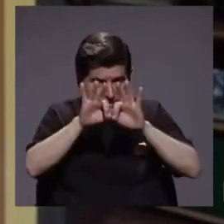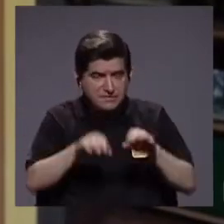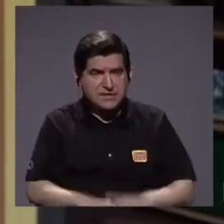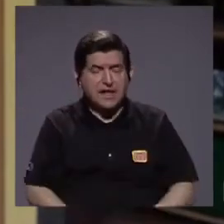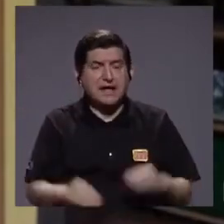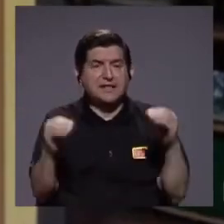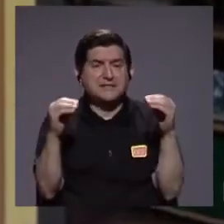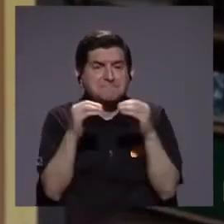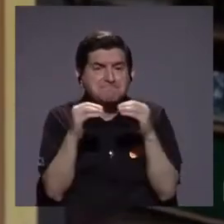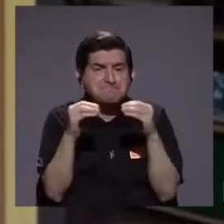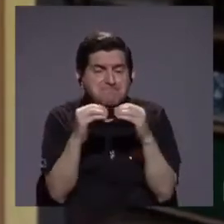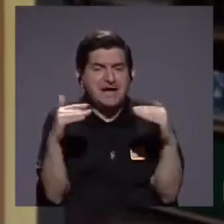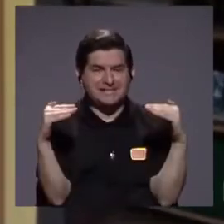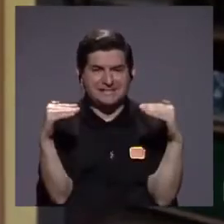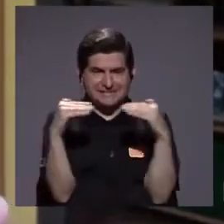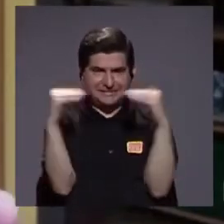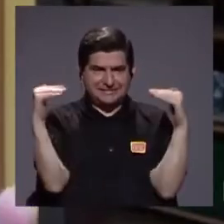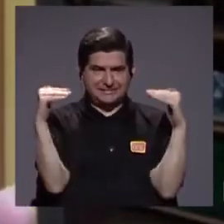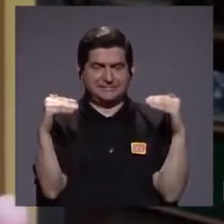de una mayor equidad